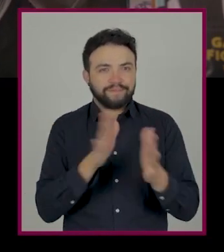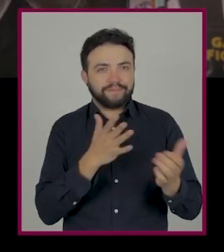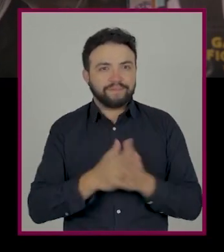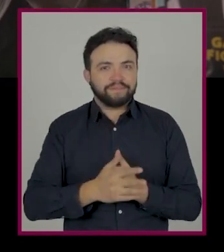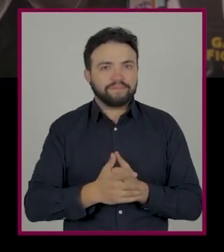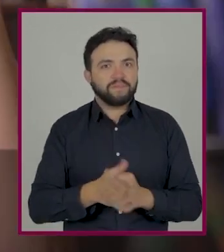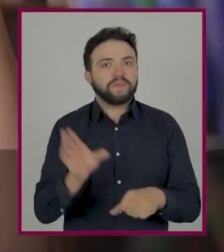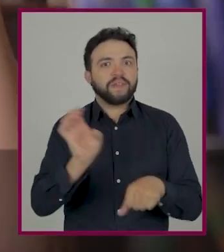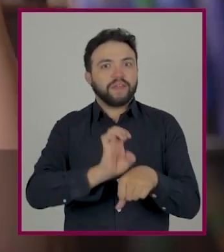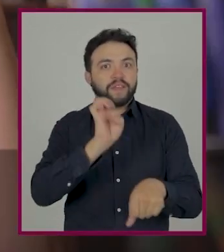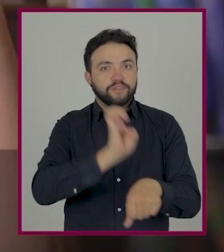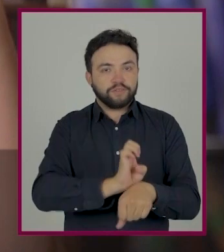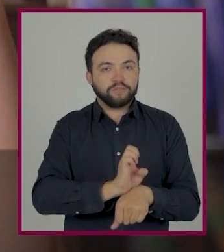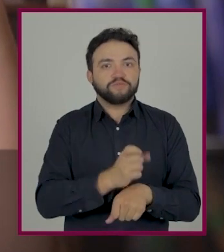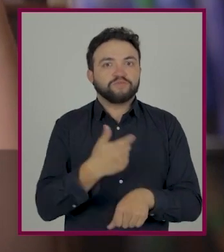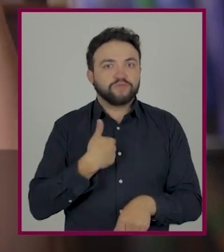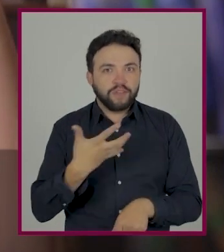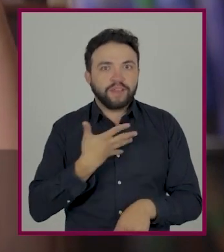Sería así.